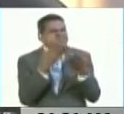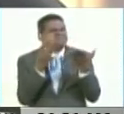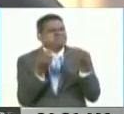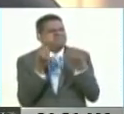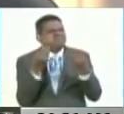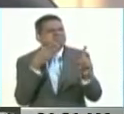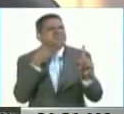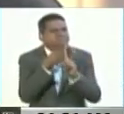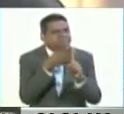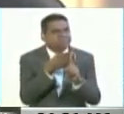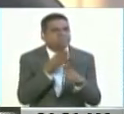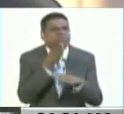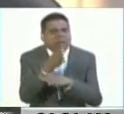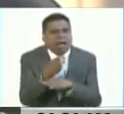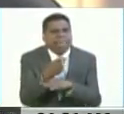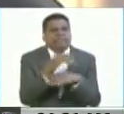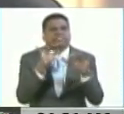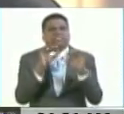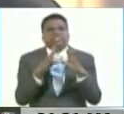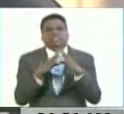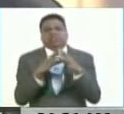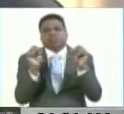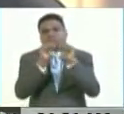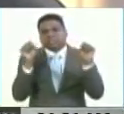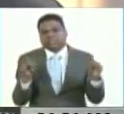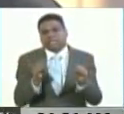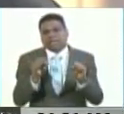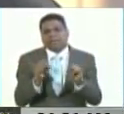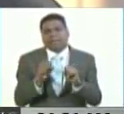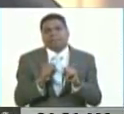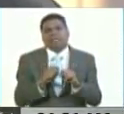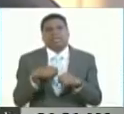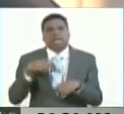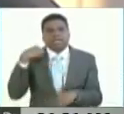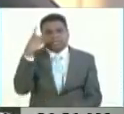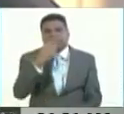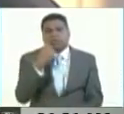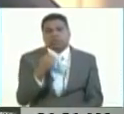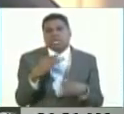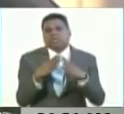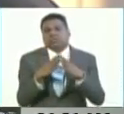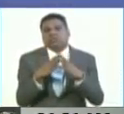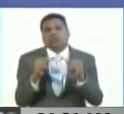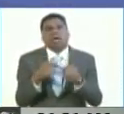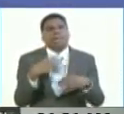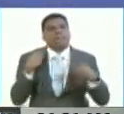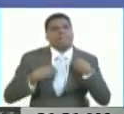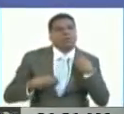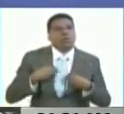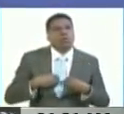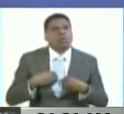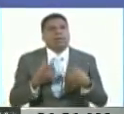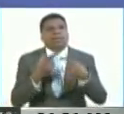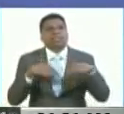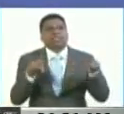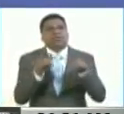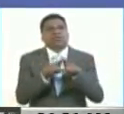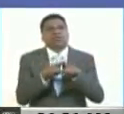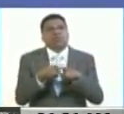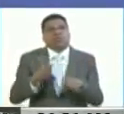lo que son los nuevos sistemas informáticos para lo que es la seguridad en la parte forense. A mí me preocupa mucho porque esto es un arma de guerra, se cuenta también